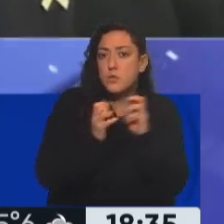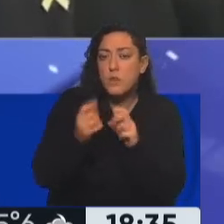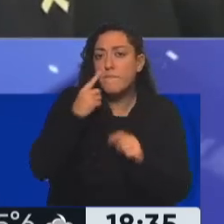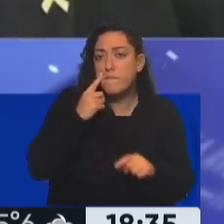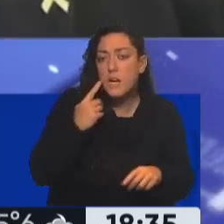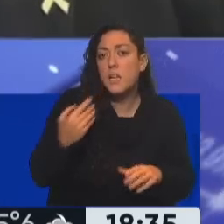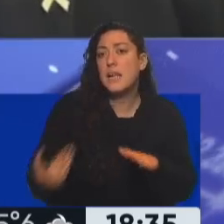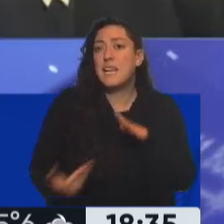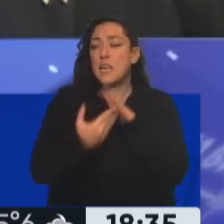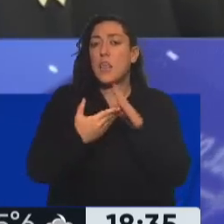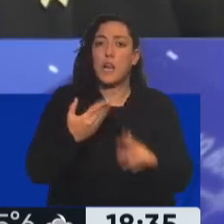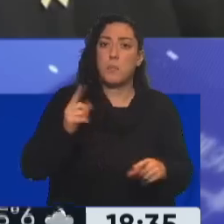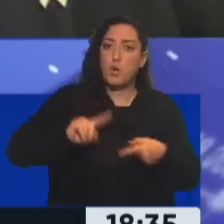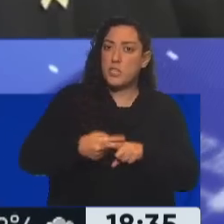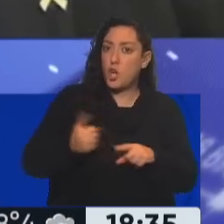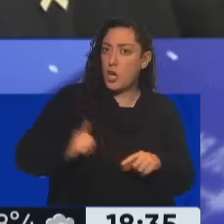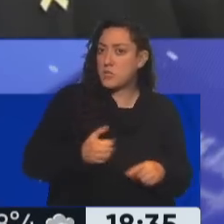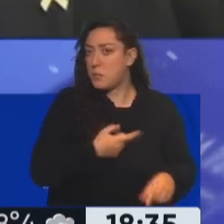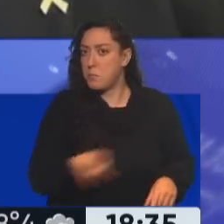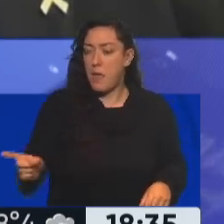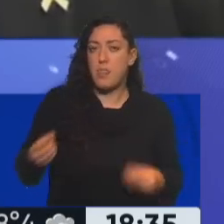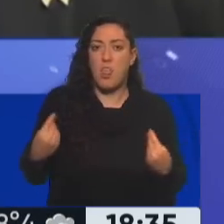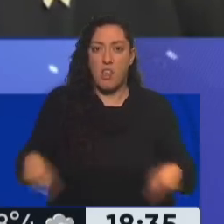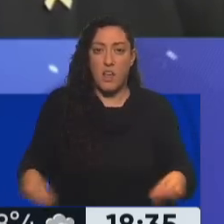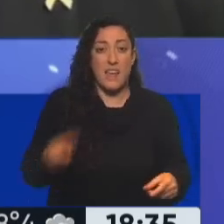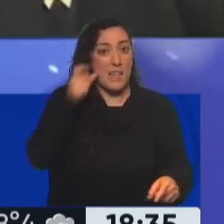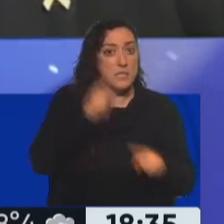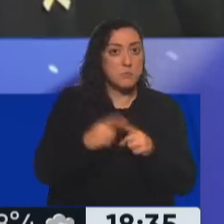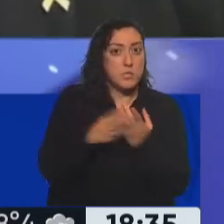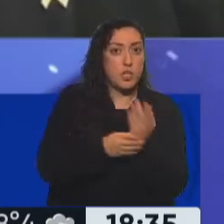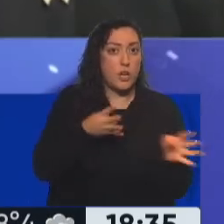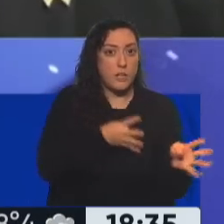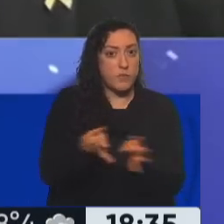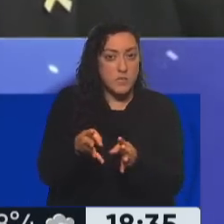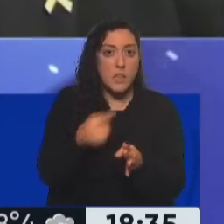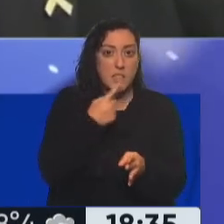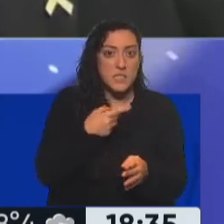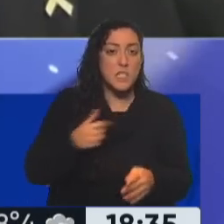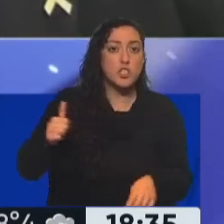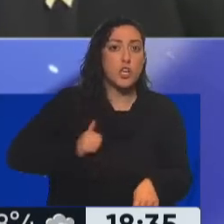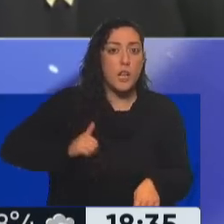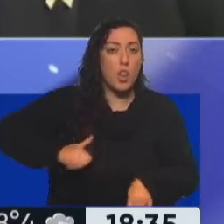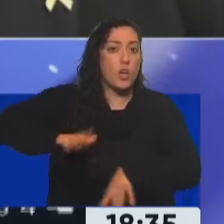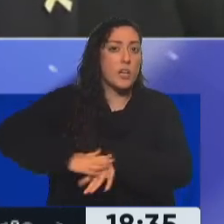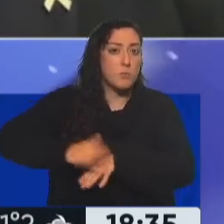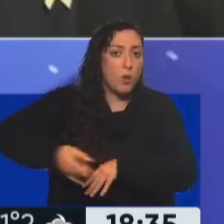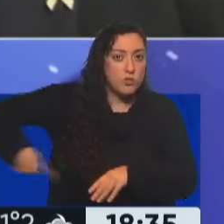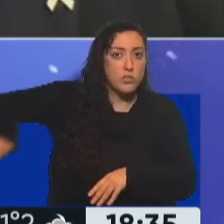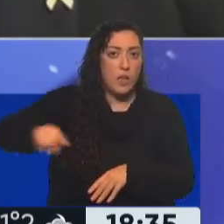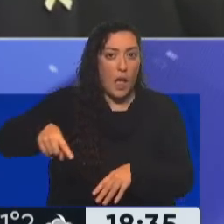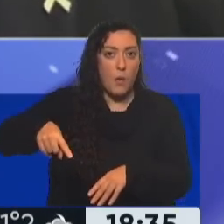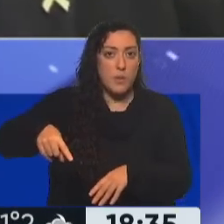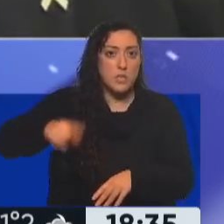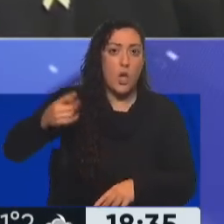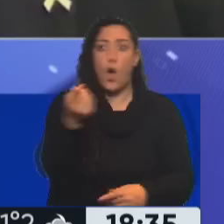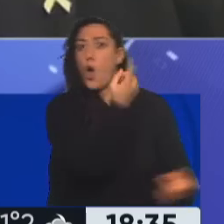liderazgo político al ejército. E incluso Bugui Ya'alon, ex ministro de Defensa, dijo: los soldados tienen la responsabilidad de rechazar